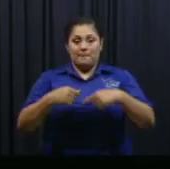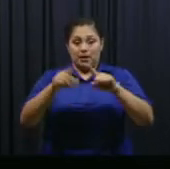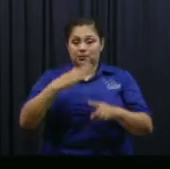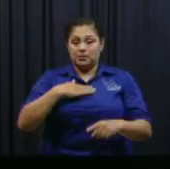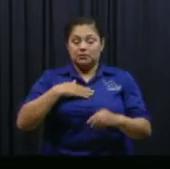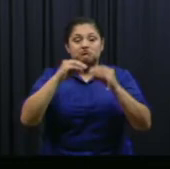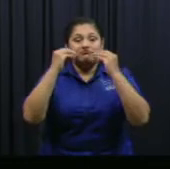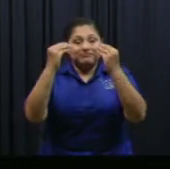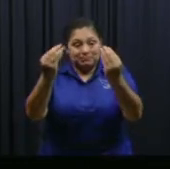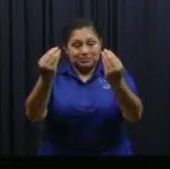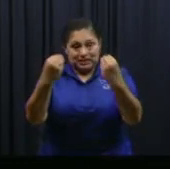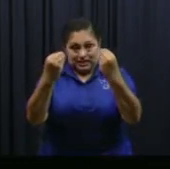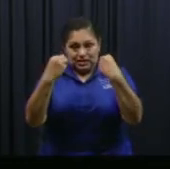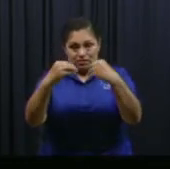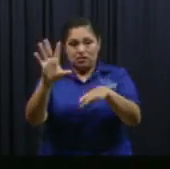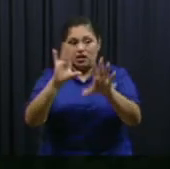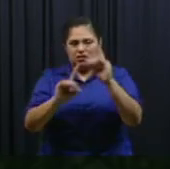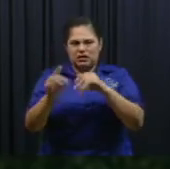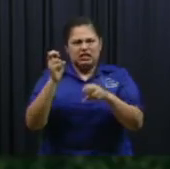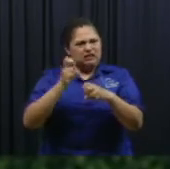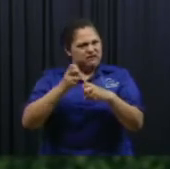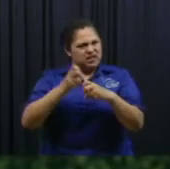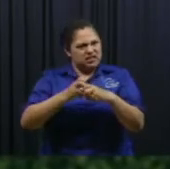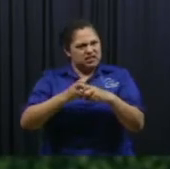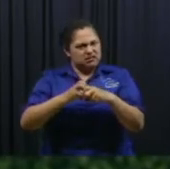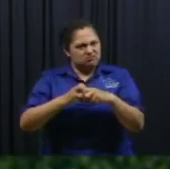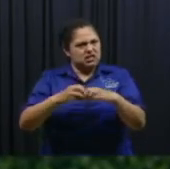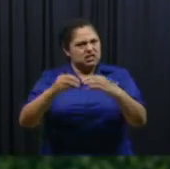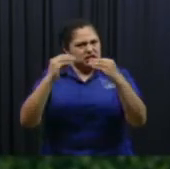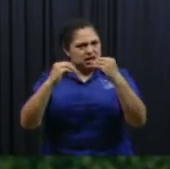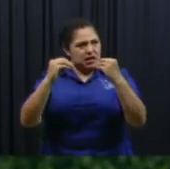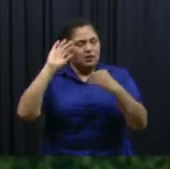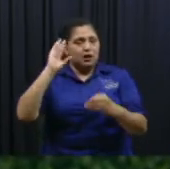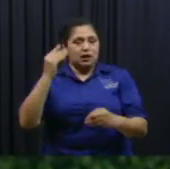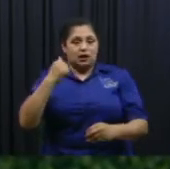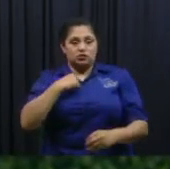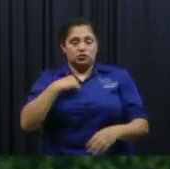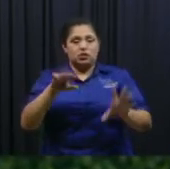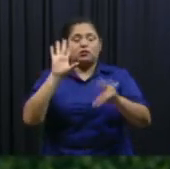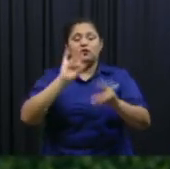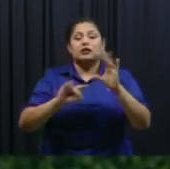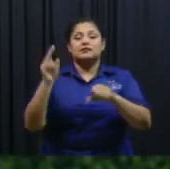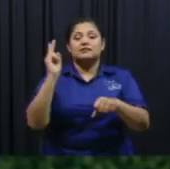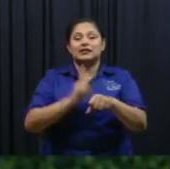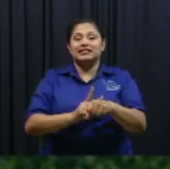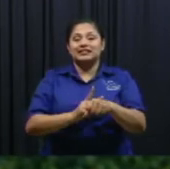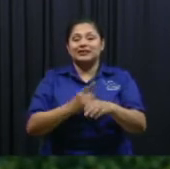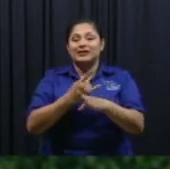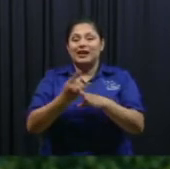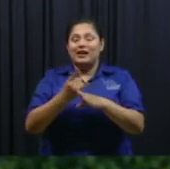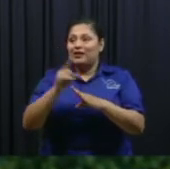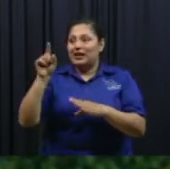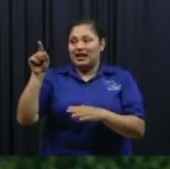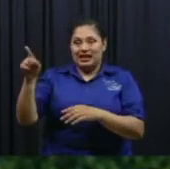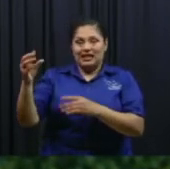enseñó algo y Qué difícil enseñar eso hermano porque yo a veces utilizaba lo que él me había enseñado